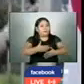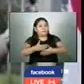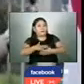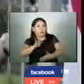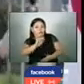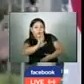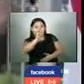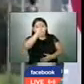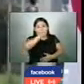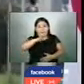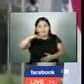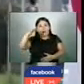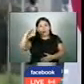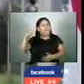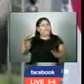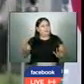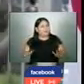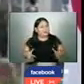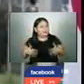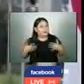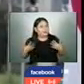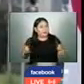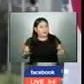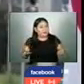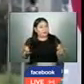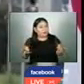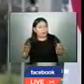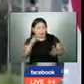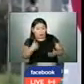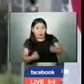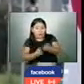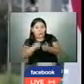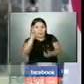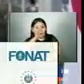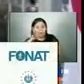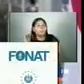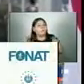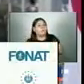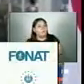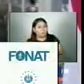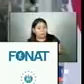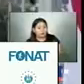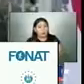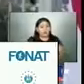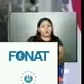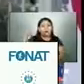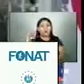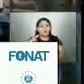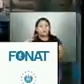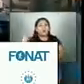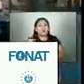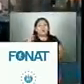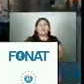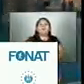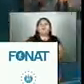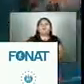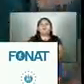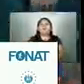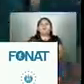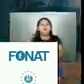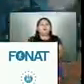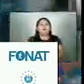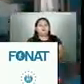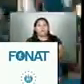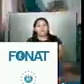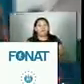con su país para la vitalización de parte oriente de este país. Durante este evento,